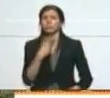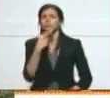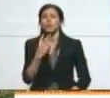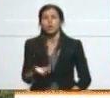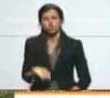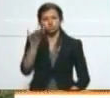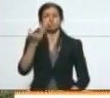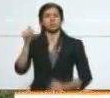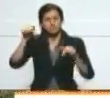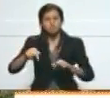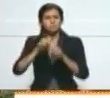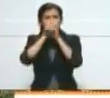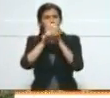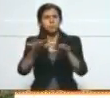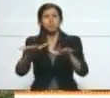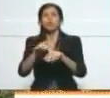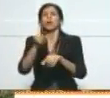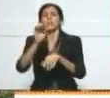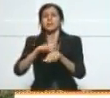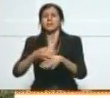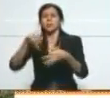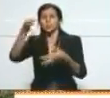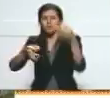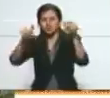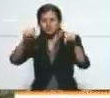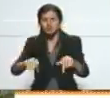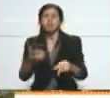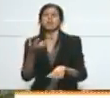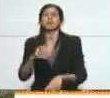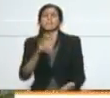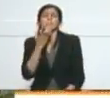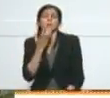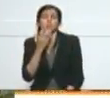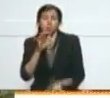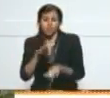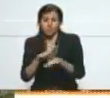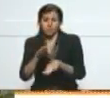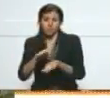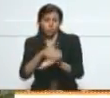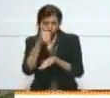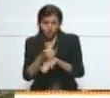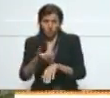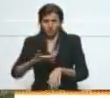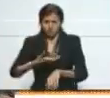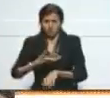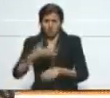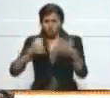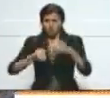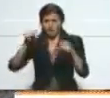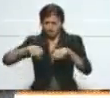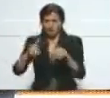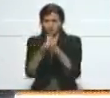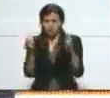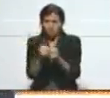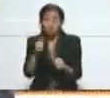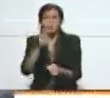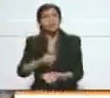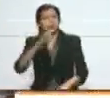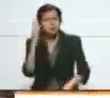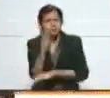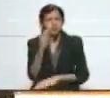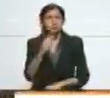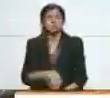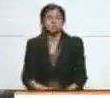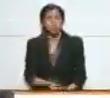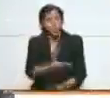Venezuela y que los culpables, como el alcalde de Lechería, vayan a la cárcel a pagar lo que está ocurriendo en ese municipio.